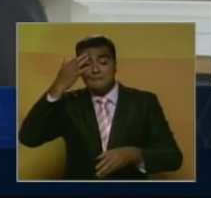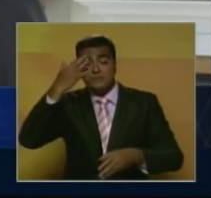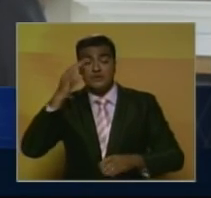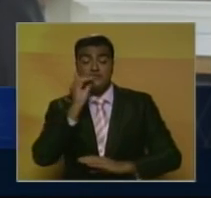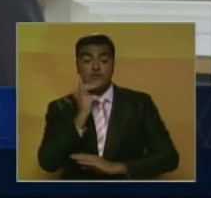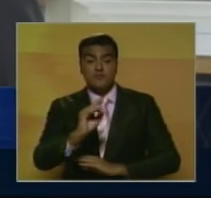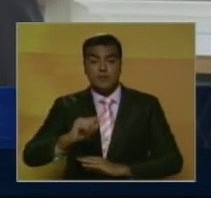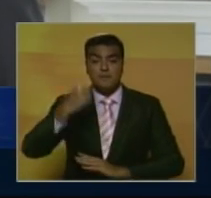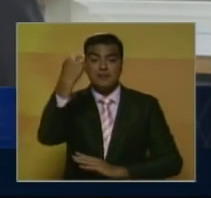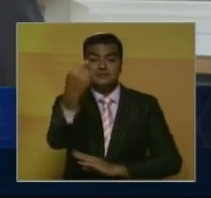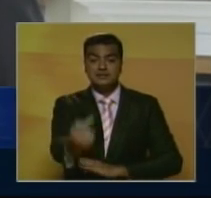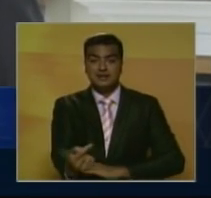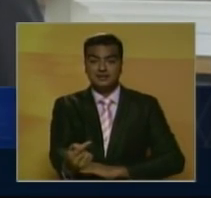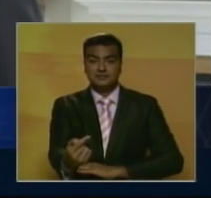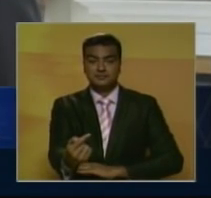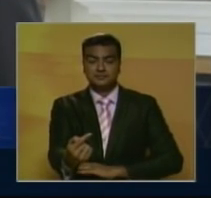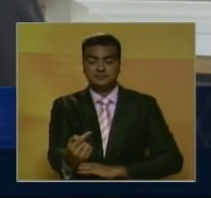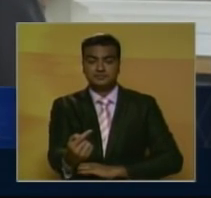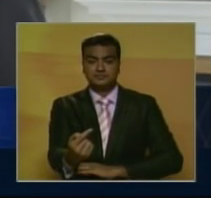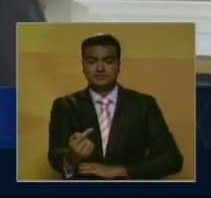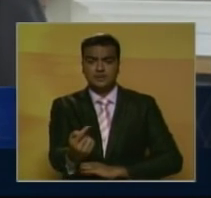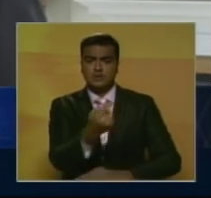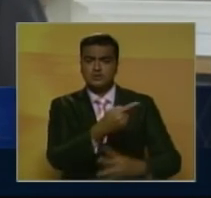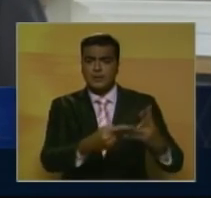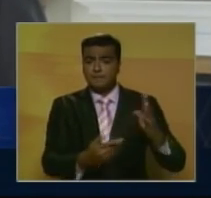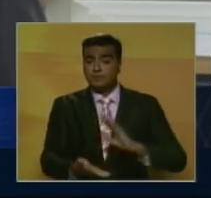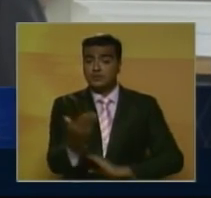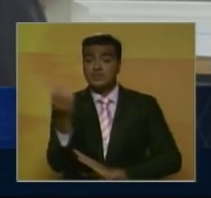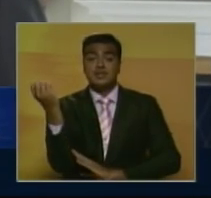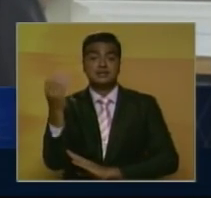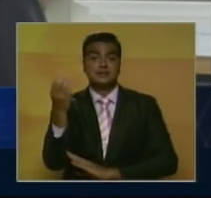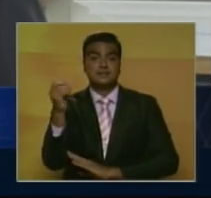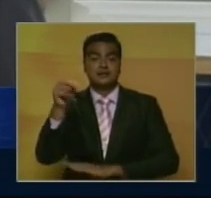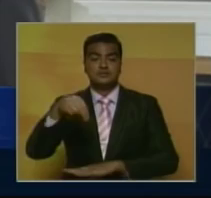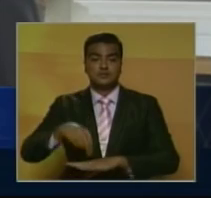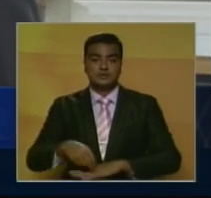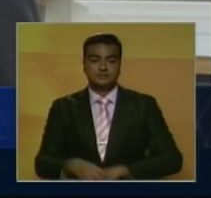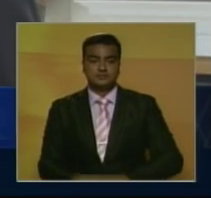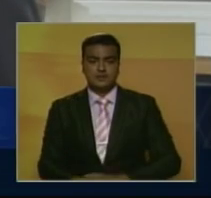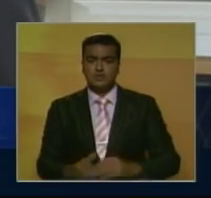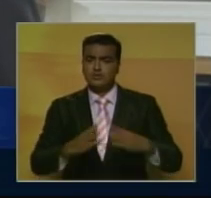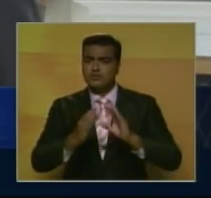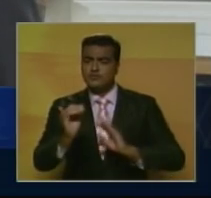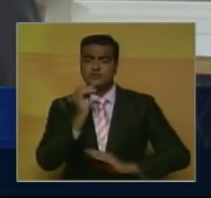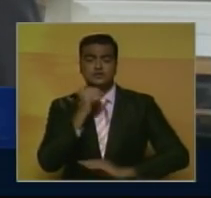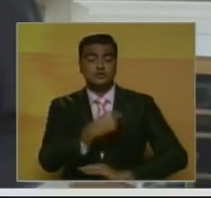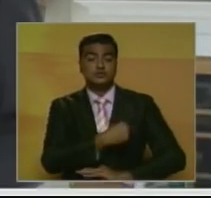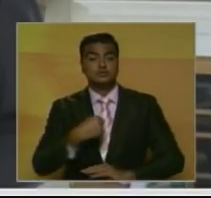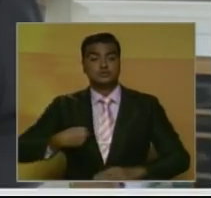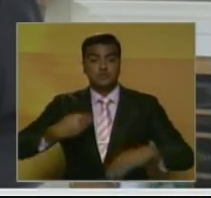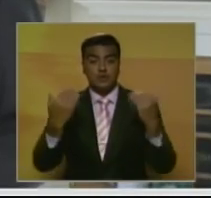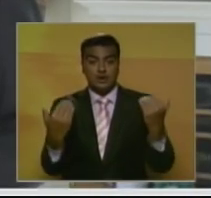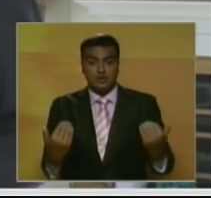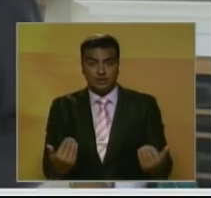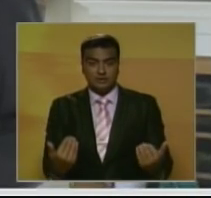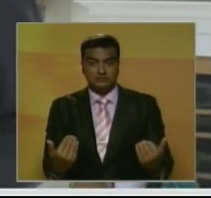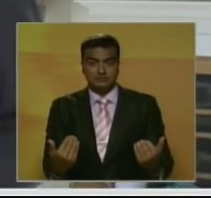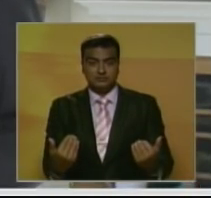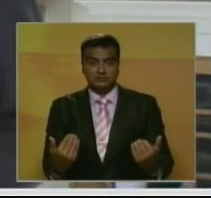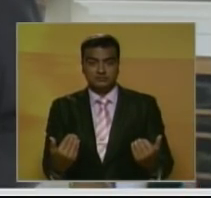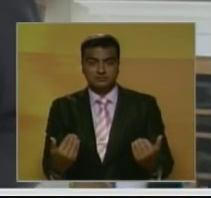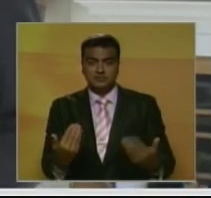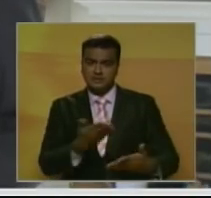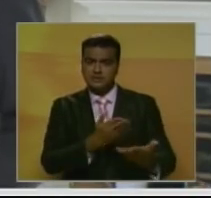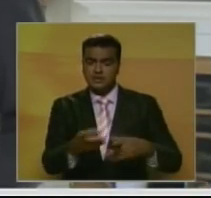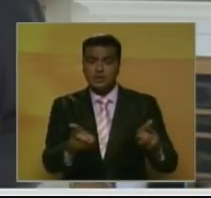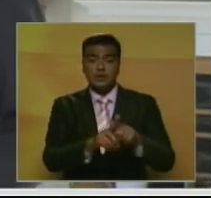informada mañana durante la sesión ordinaria de la Asamblea Nacional. Es la información que nosotros podemos presentarles hasta este momento.